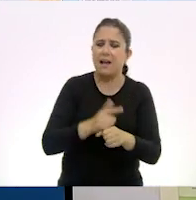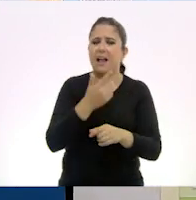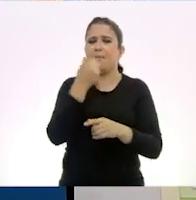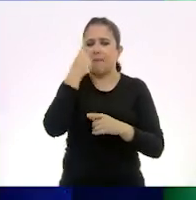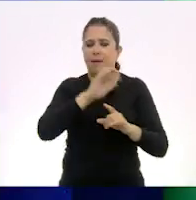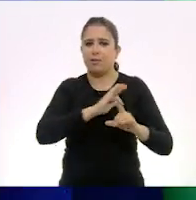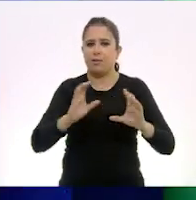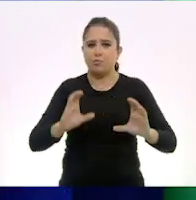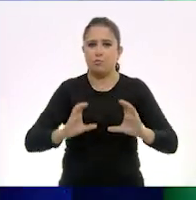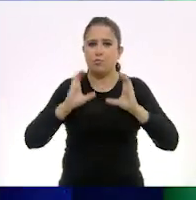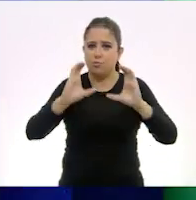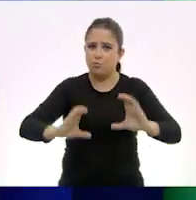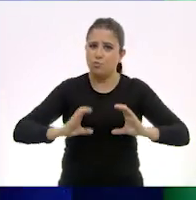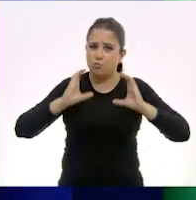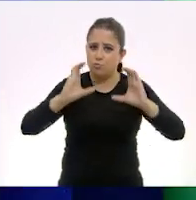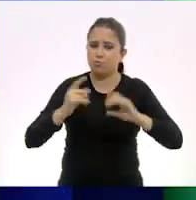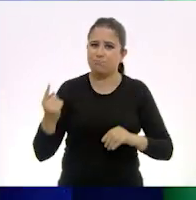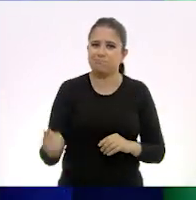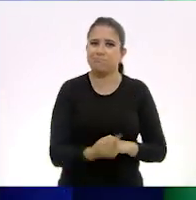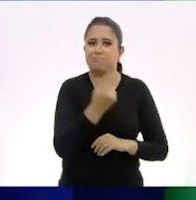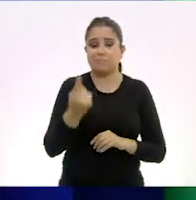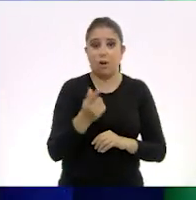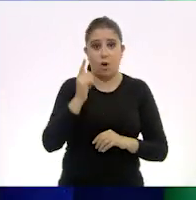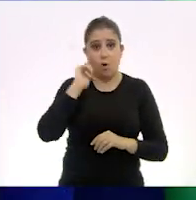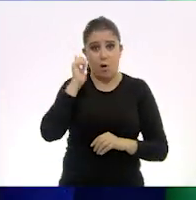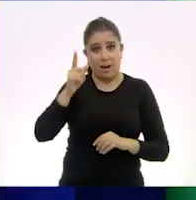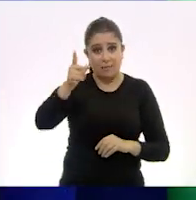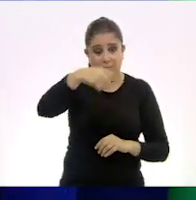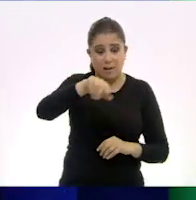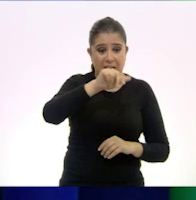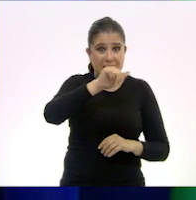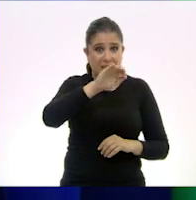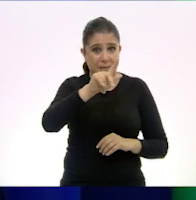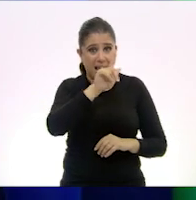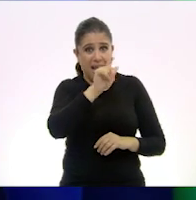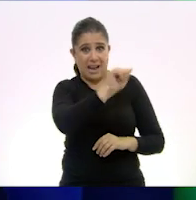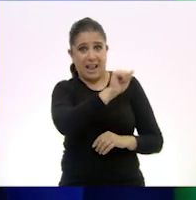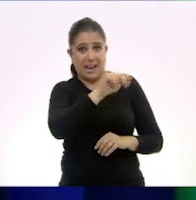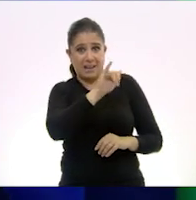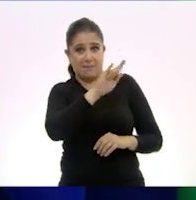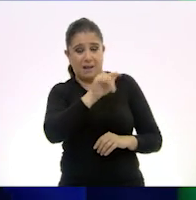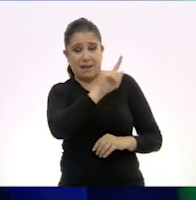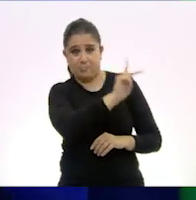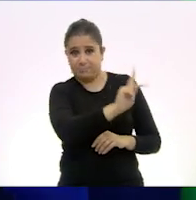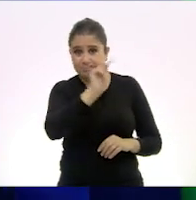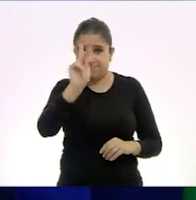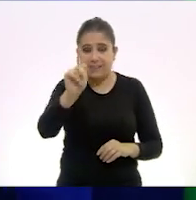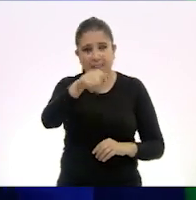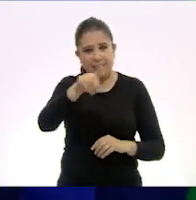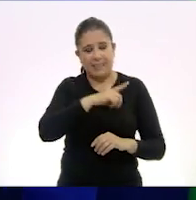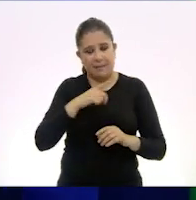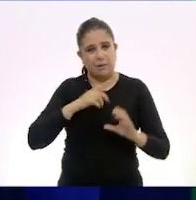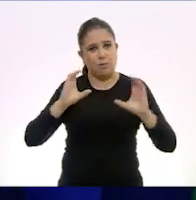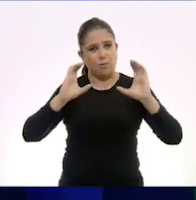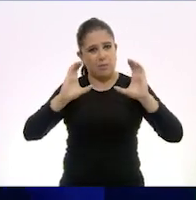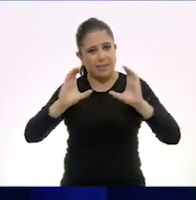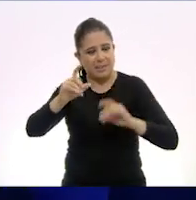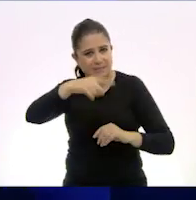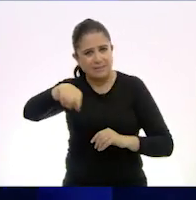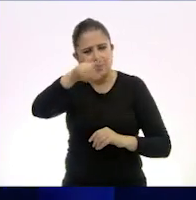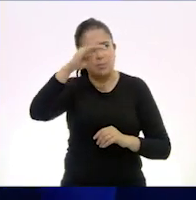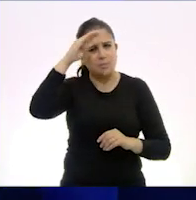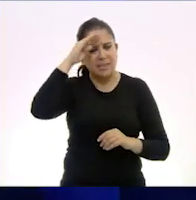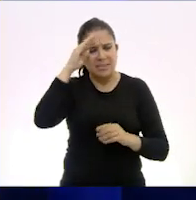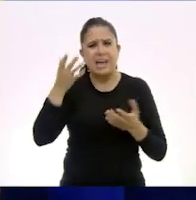conservarla. Espero que ustedes, al igual que Aníbal, valoren la importancia de la riqueza natural de nuestro país y reflexionen sobre